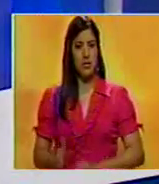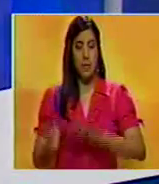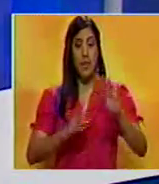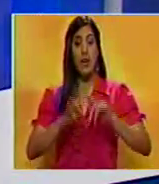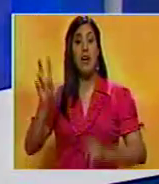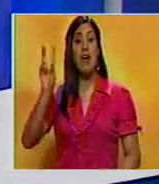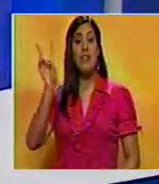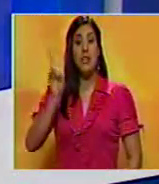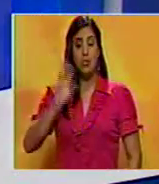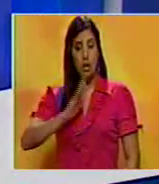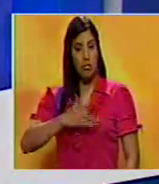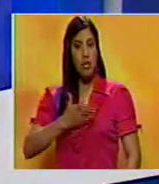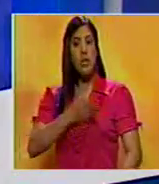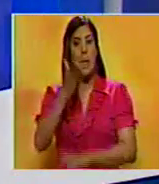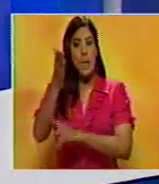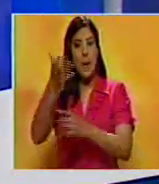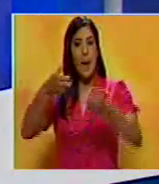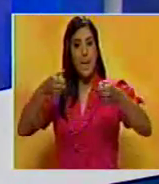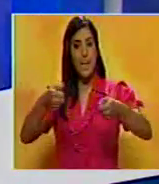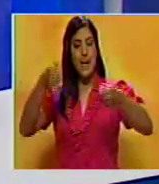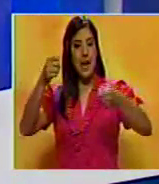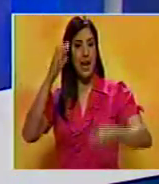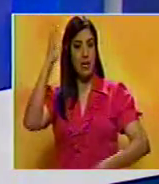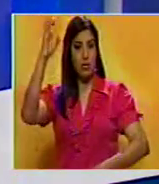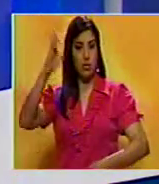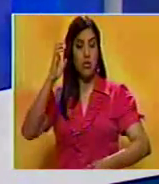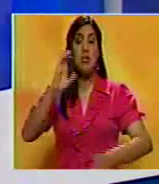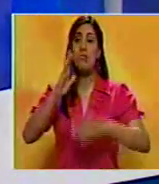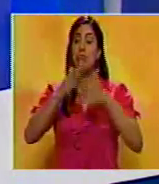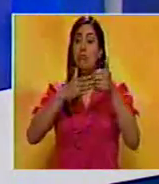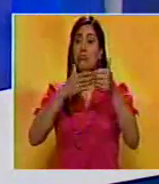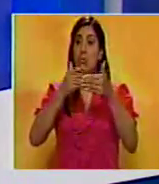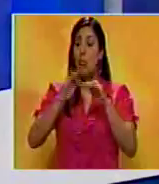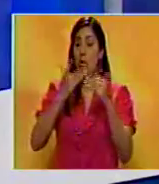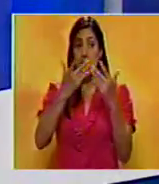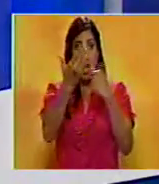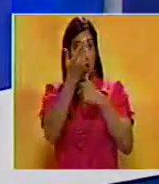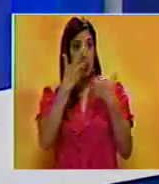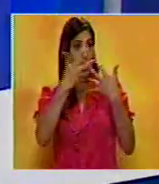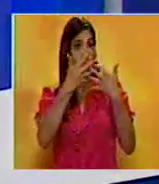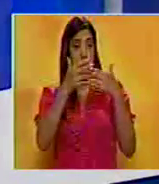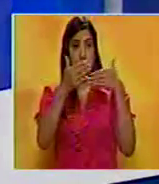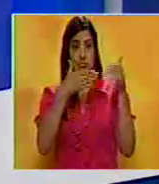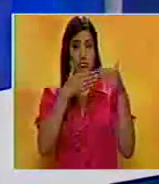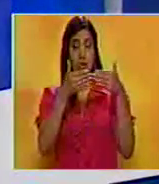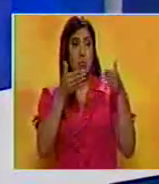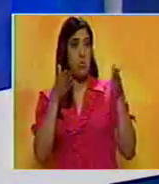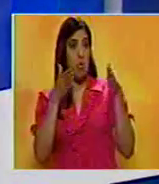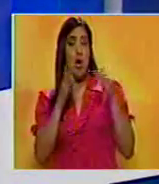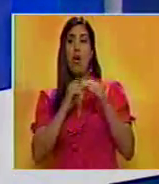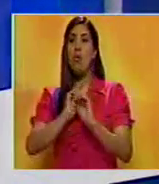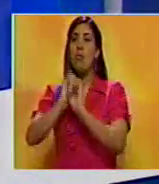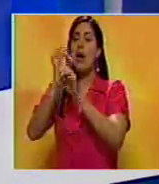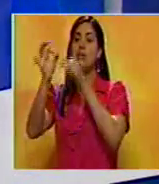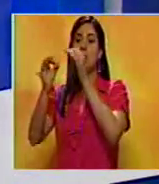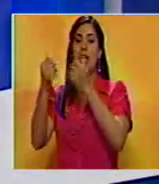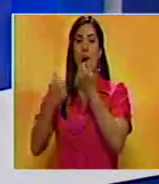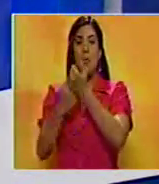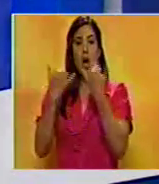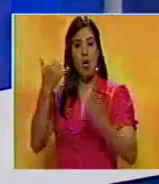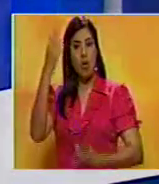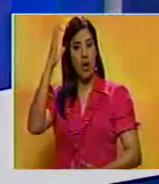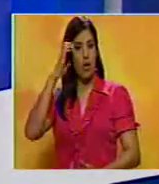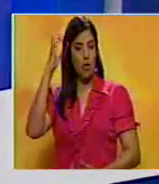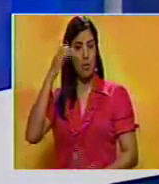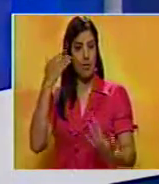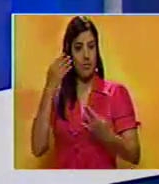Venezuela está a tiempo de acudir a los mercados europeos tras sanciones de Estados Unidos, ya que no se trata de un bloqueo económico, así lo explicó el diputado de la